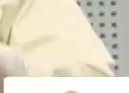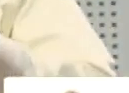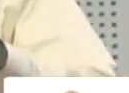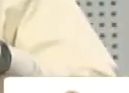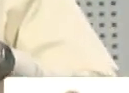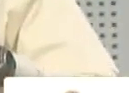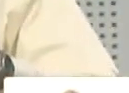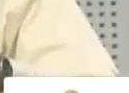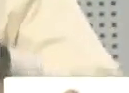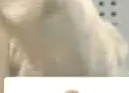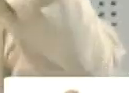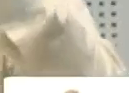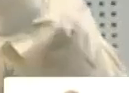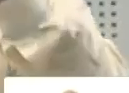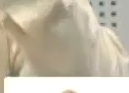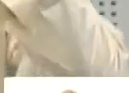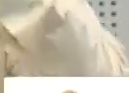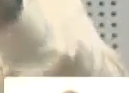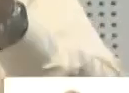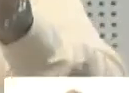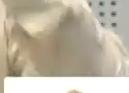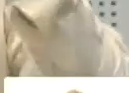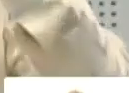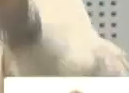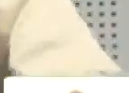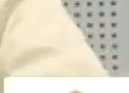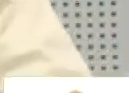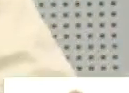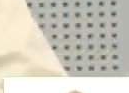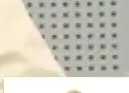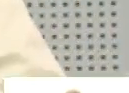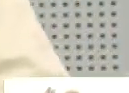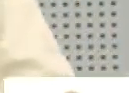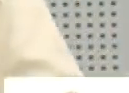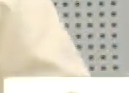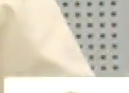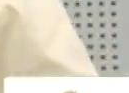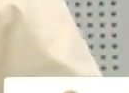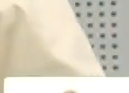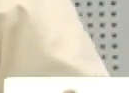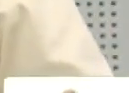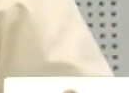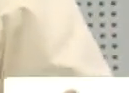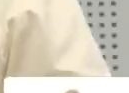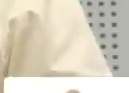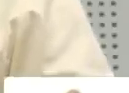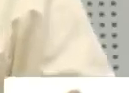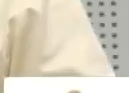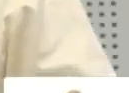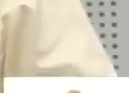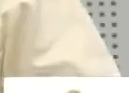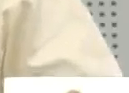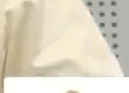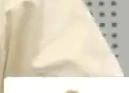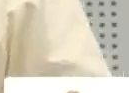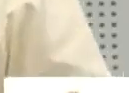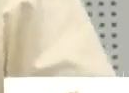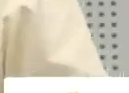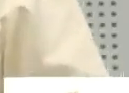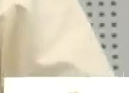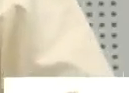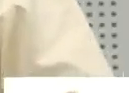Tenemos que reconocer el aplomo, la sabiduría, la inteligencia, la firmeza y